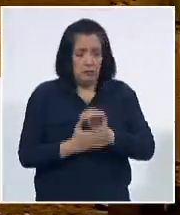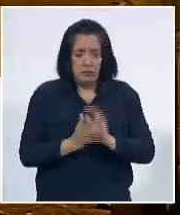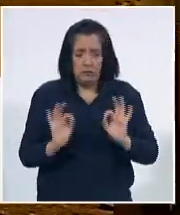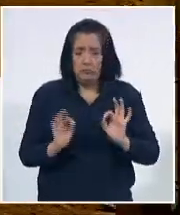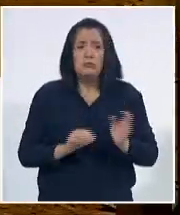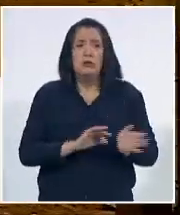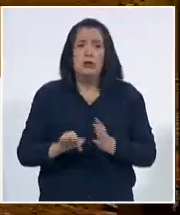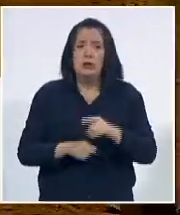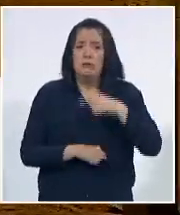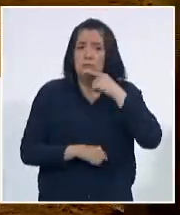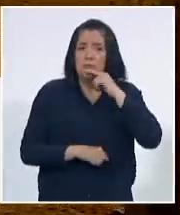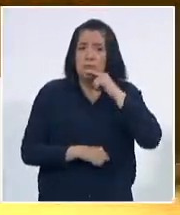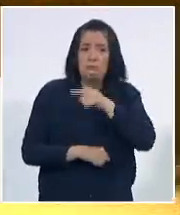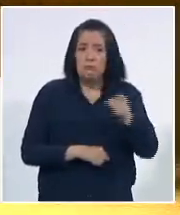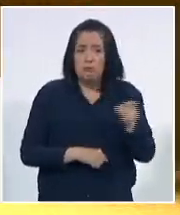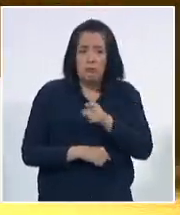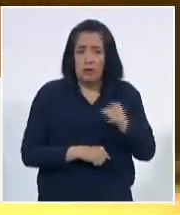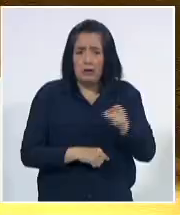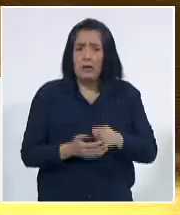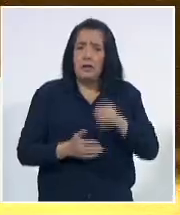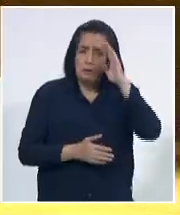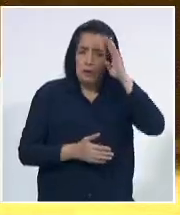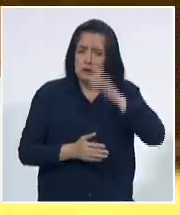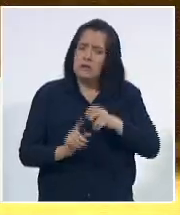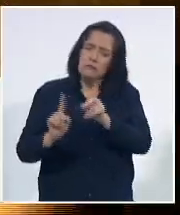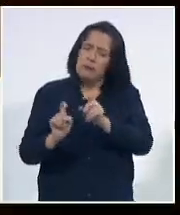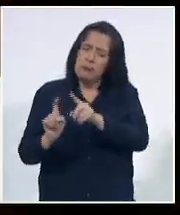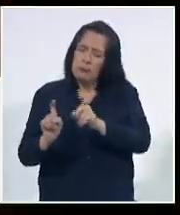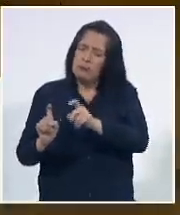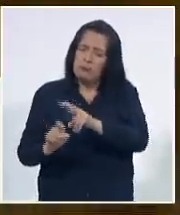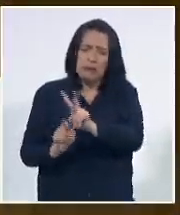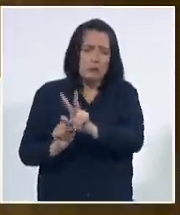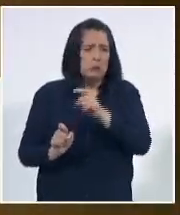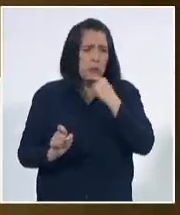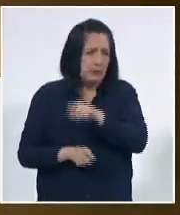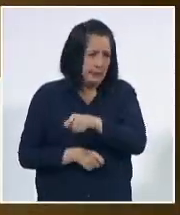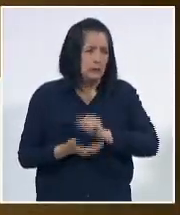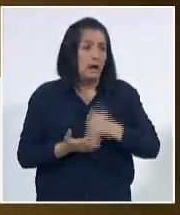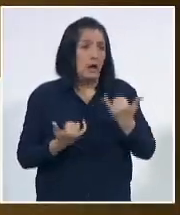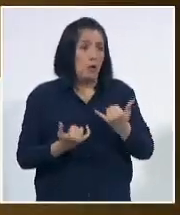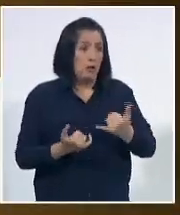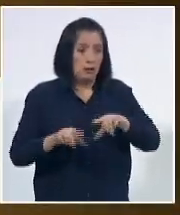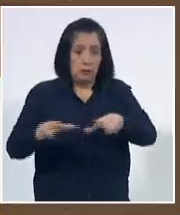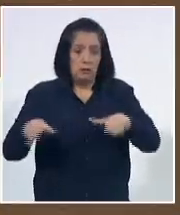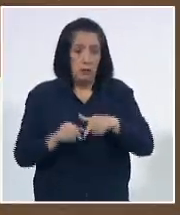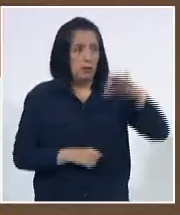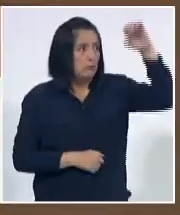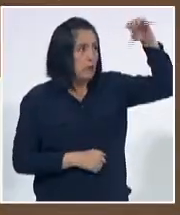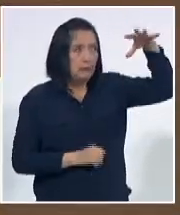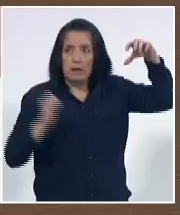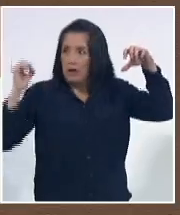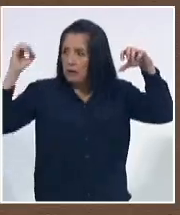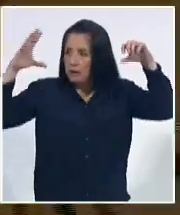Las mujeres que estaban con ella fueron interrogadas por la policía. En el lugar de los hechos, hay dos cámaras de videovigilancia que habrían